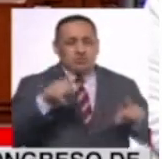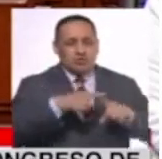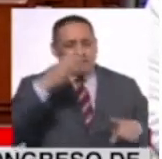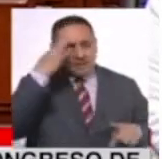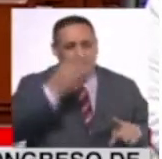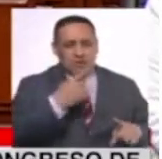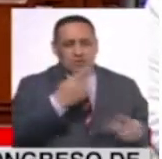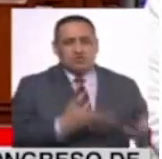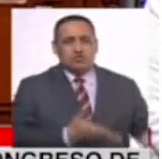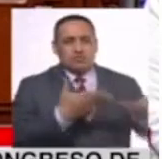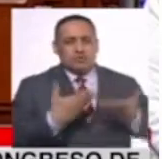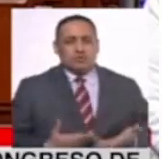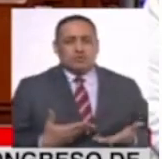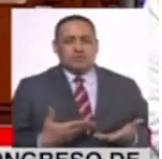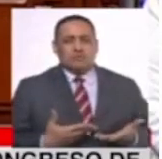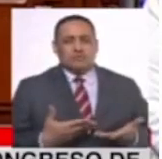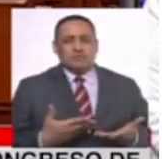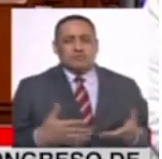lo que soy.